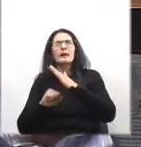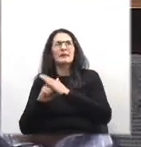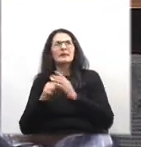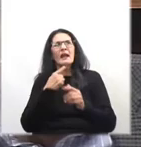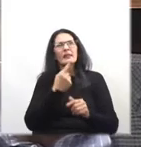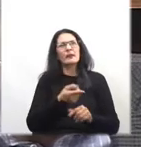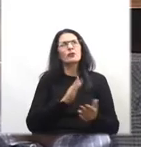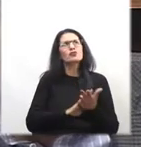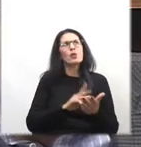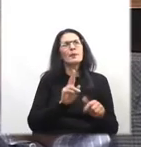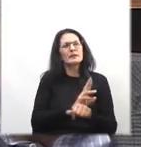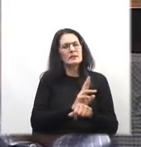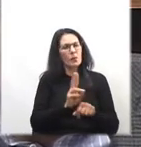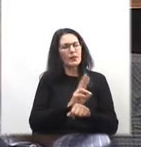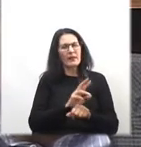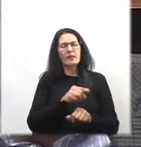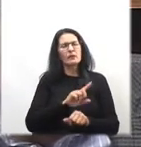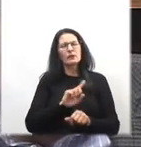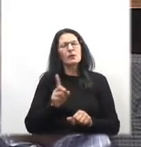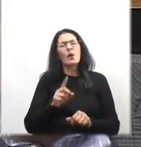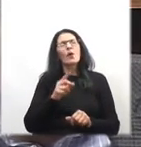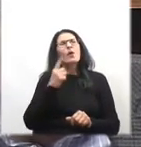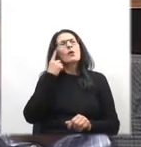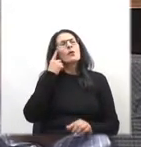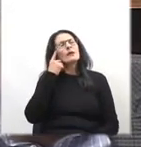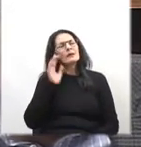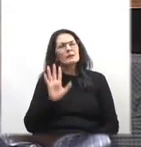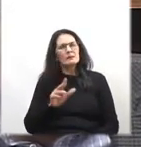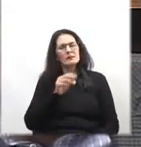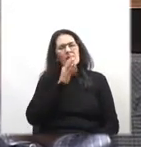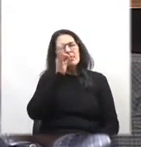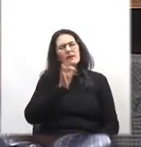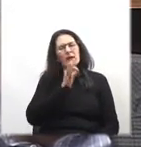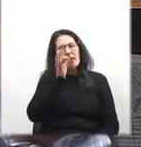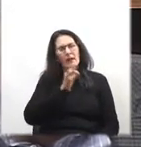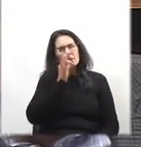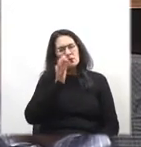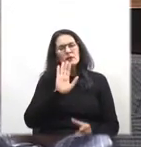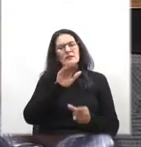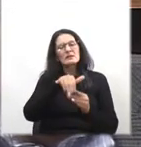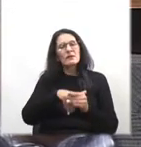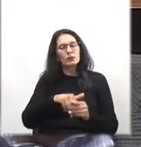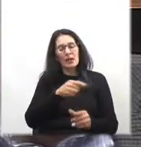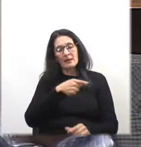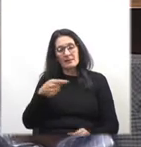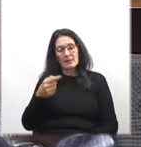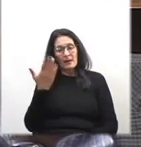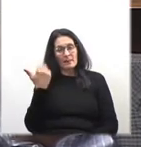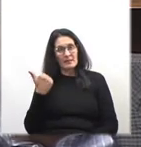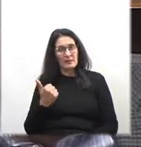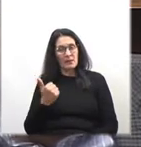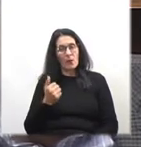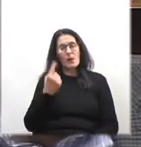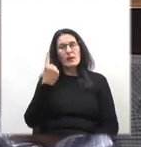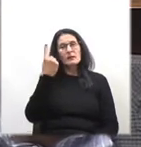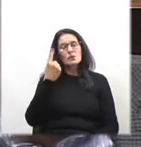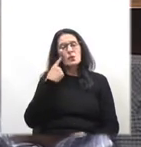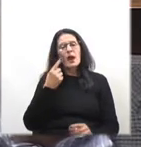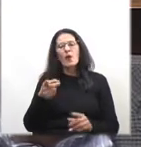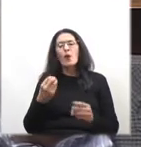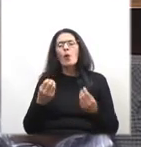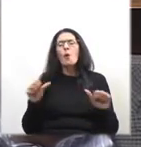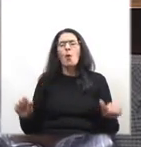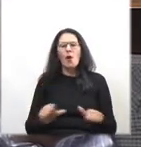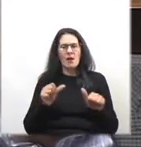seguridad. Lo que establece la resolución, la declaración que se votó la semana pasada, es un cuestionamiento a las acciones